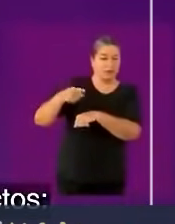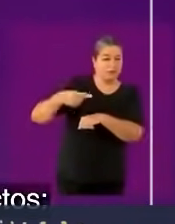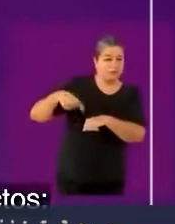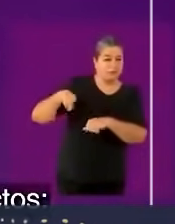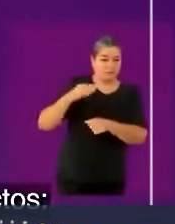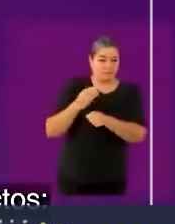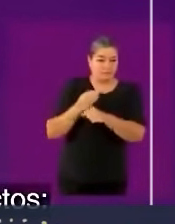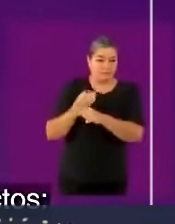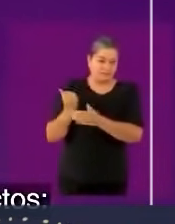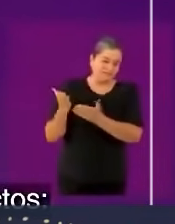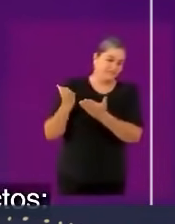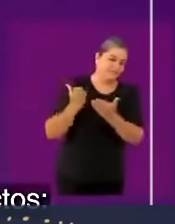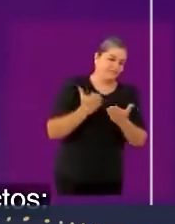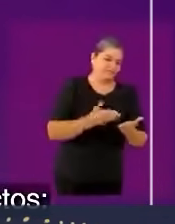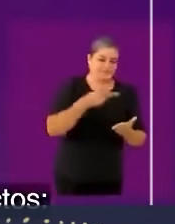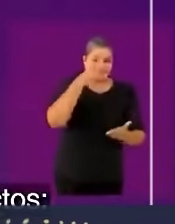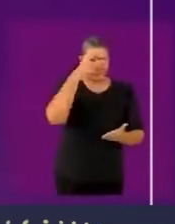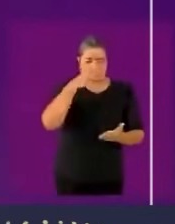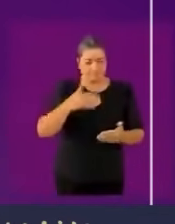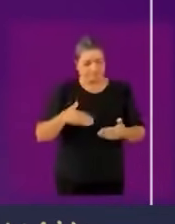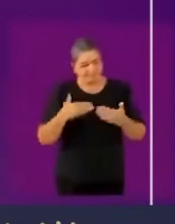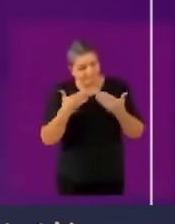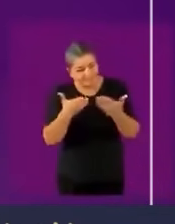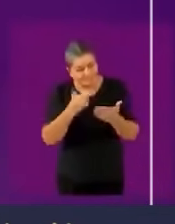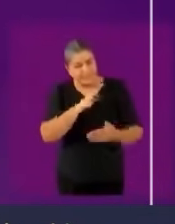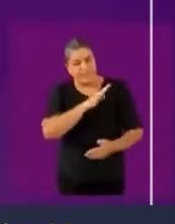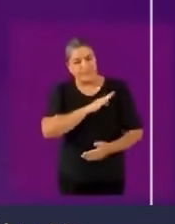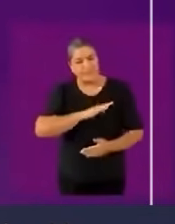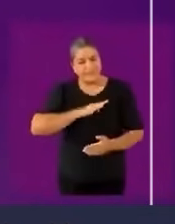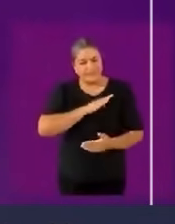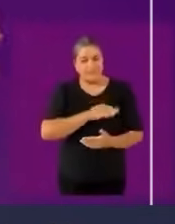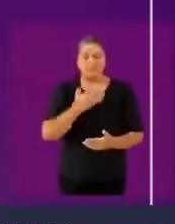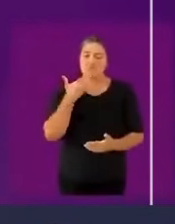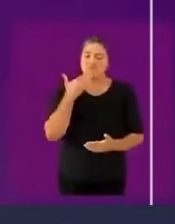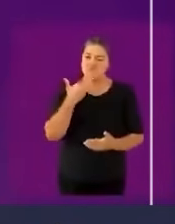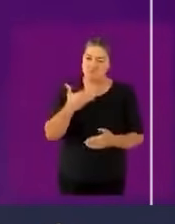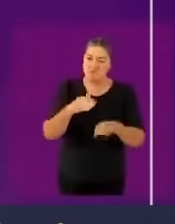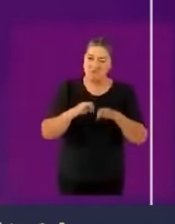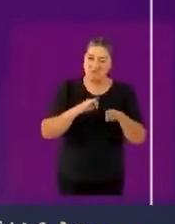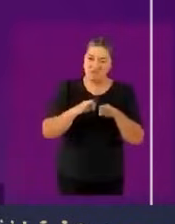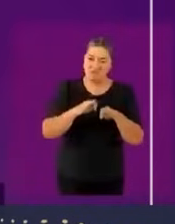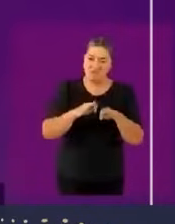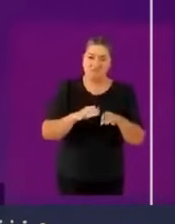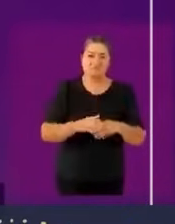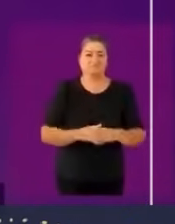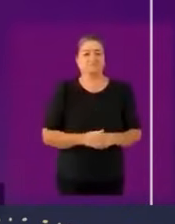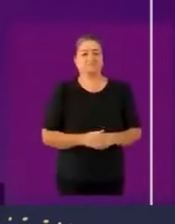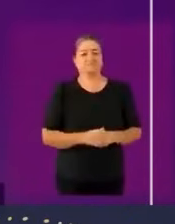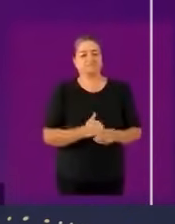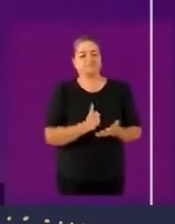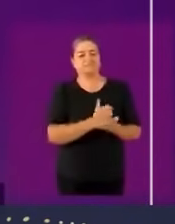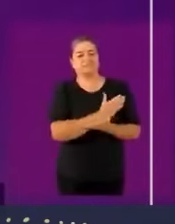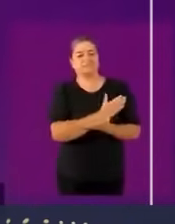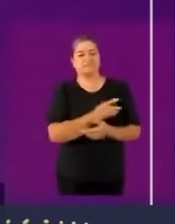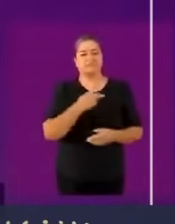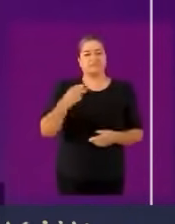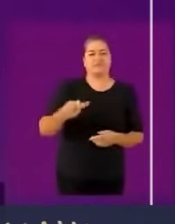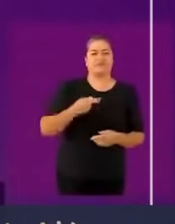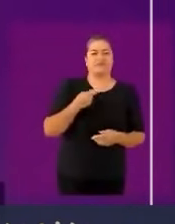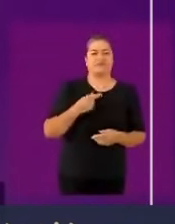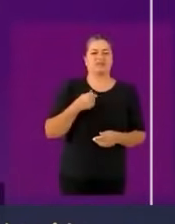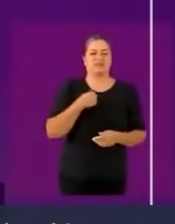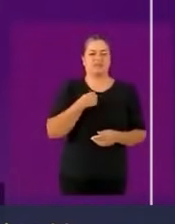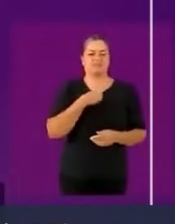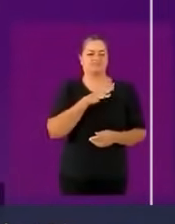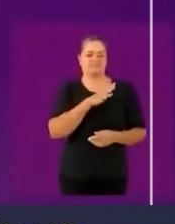presentar principalmente dos proyectos: el proyecto de regresar al pasado de la corrupción y el proyecto que significa avanzar con